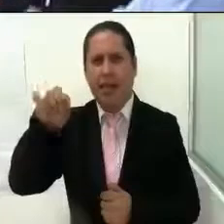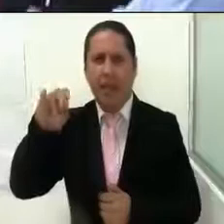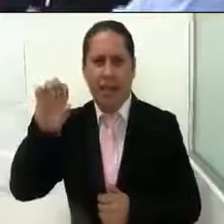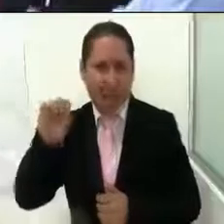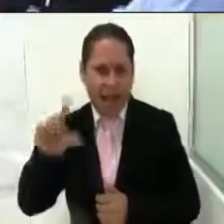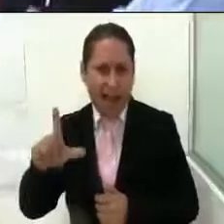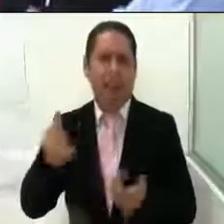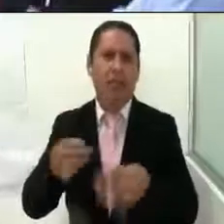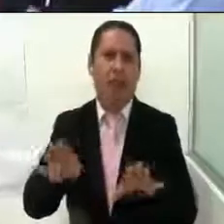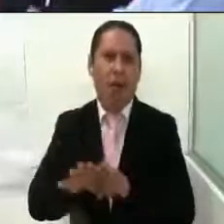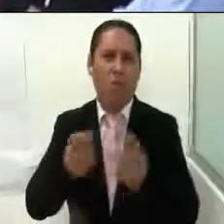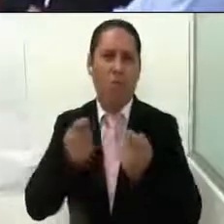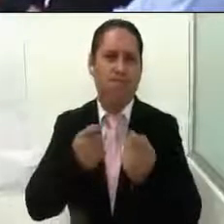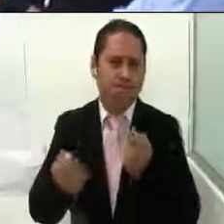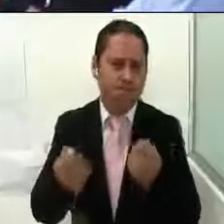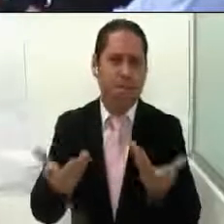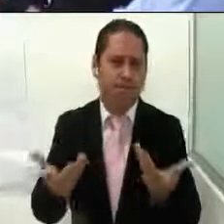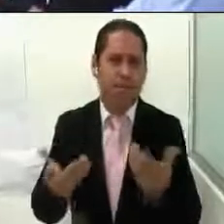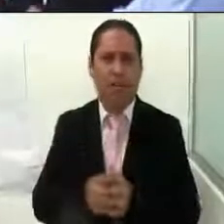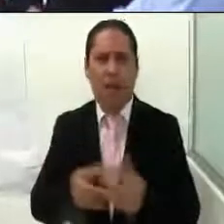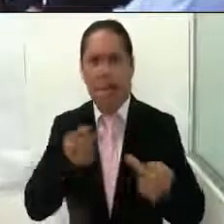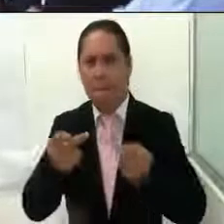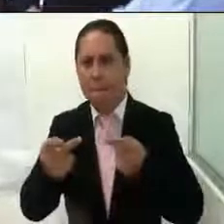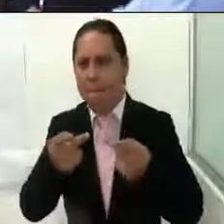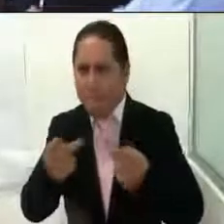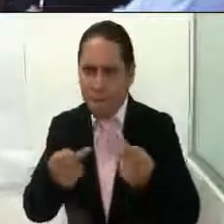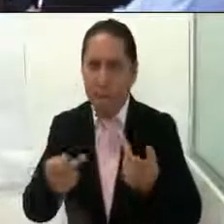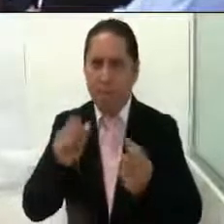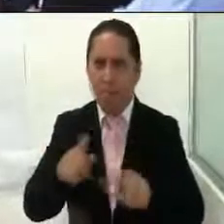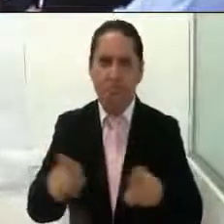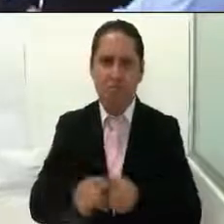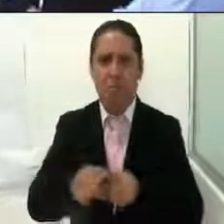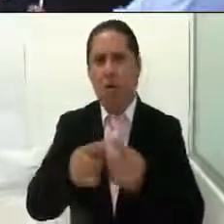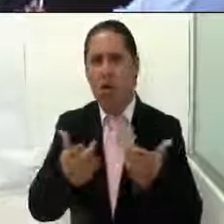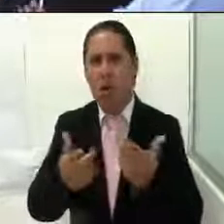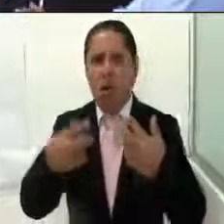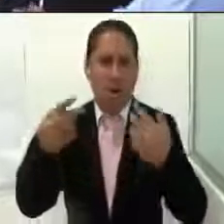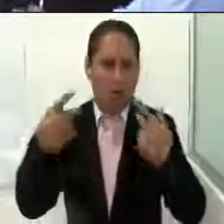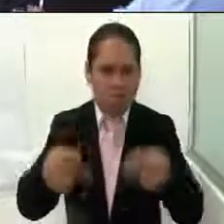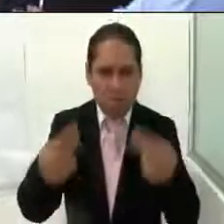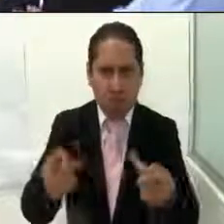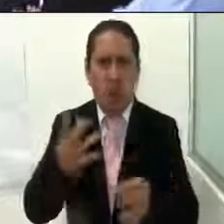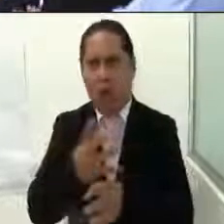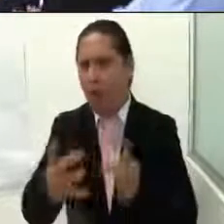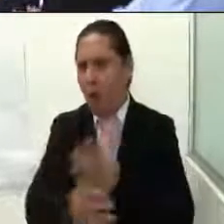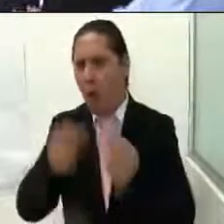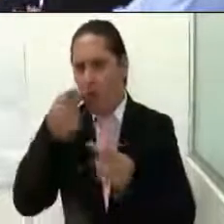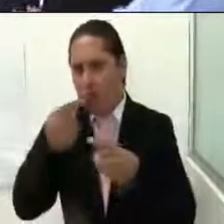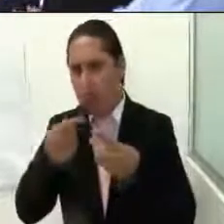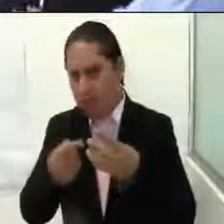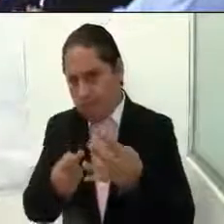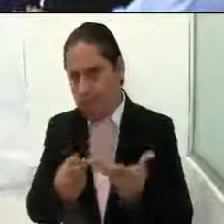la cual opera también el registro público en materia mercantil en coordinación con la secretaría de